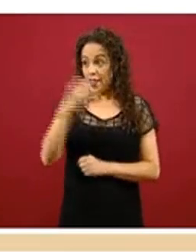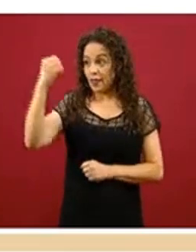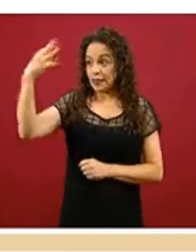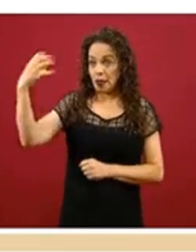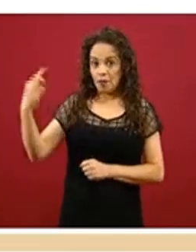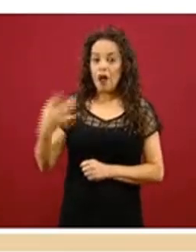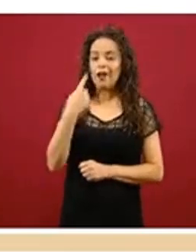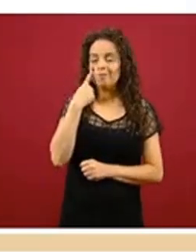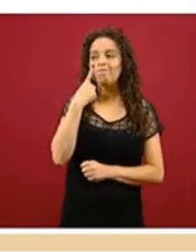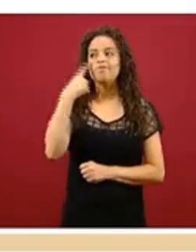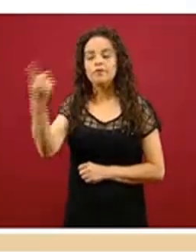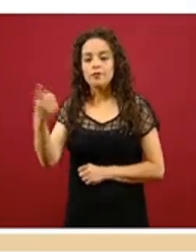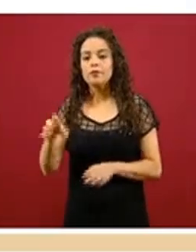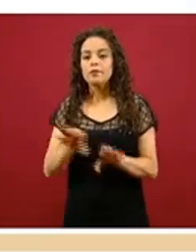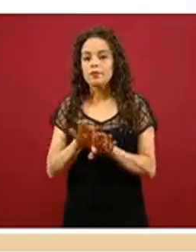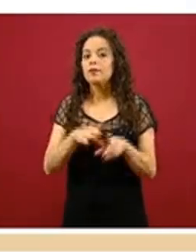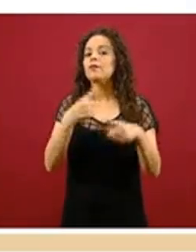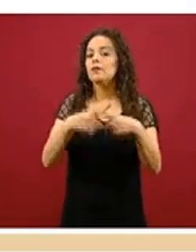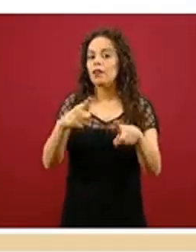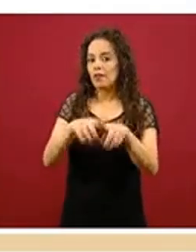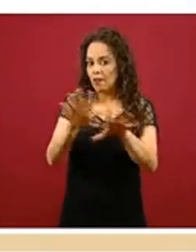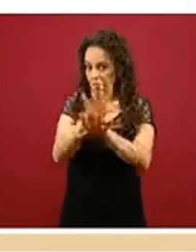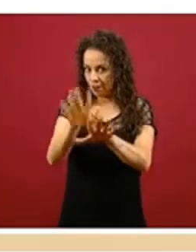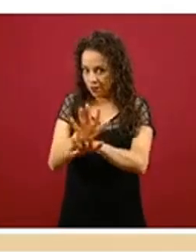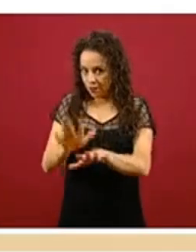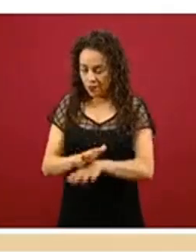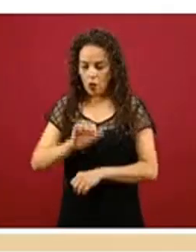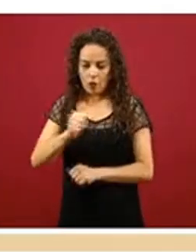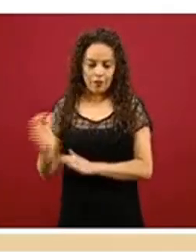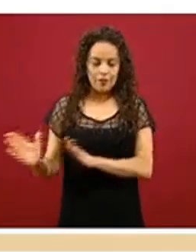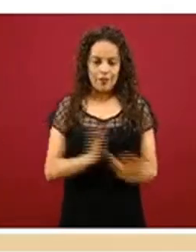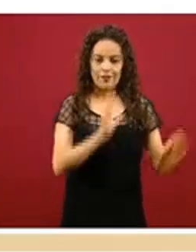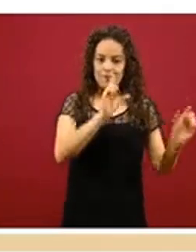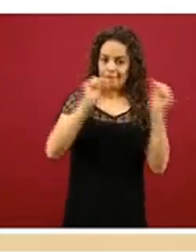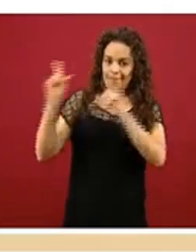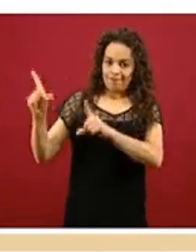vamos a estar viendo diferentes números. La siguiente, por favor.